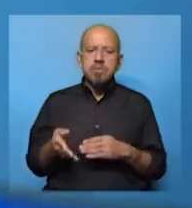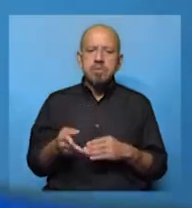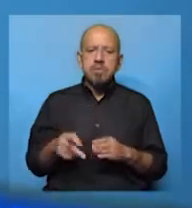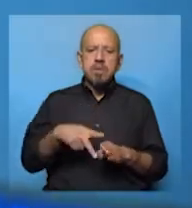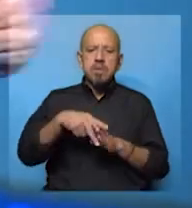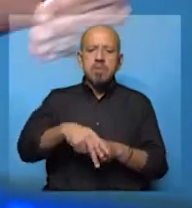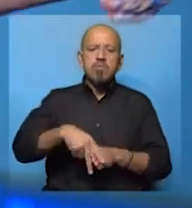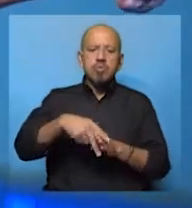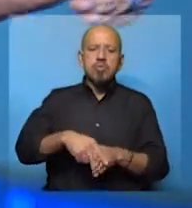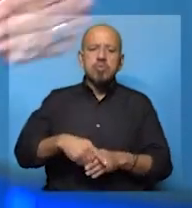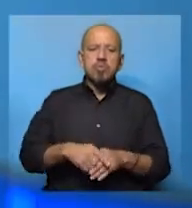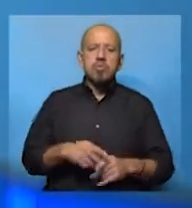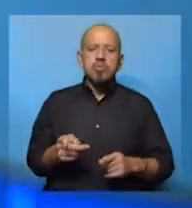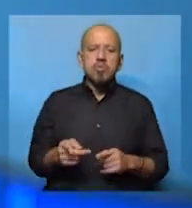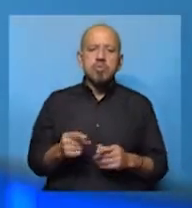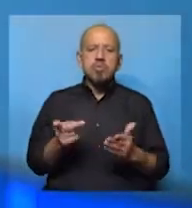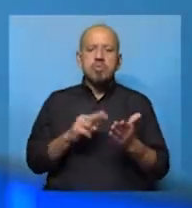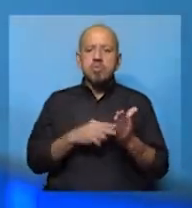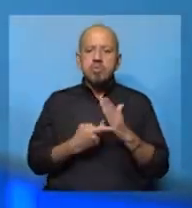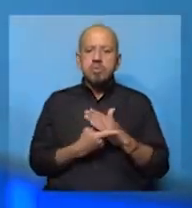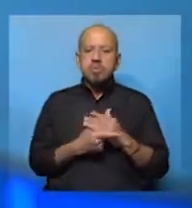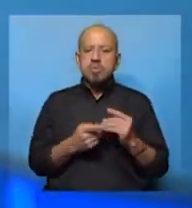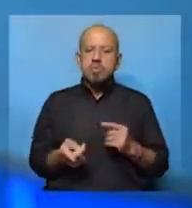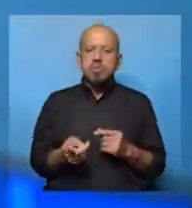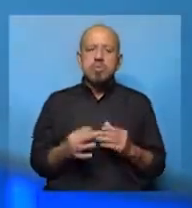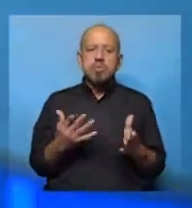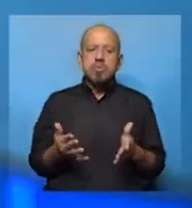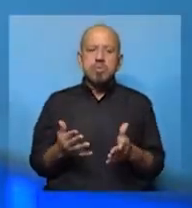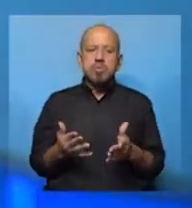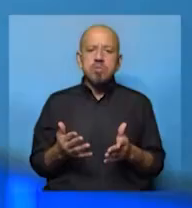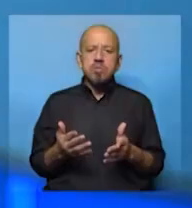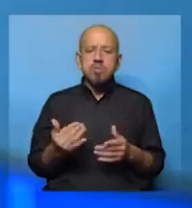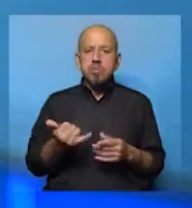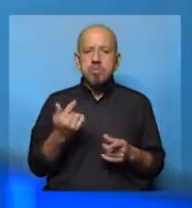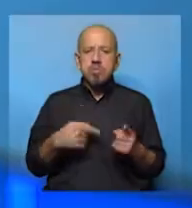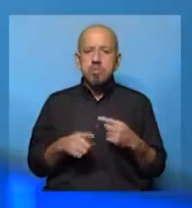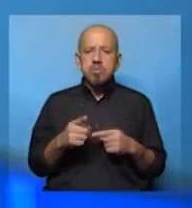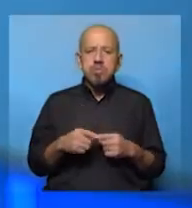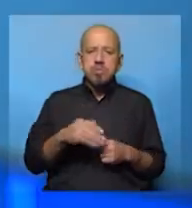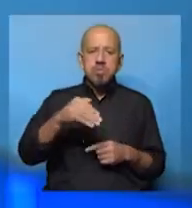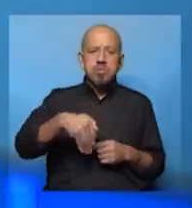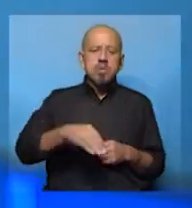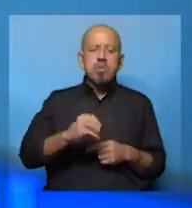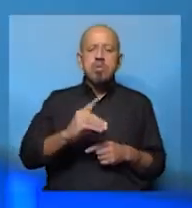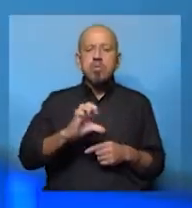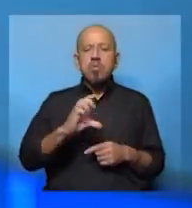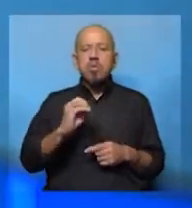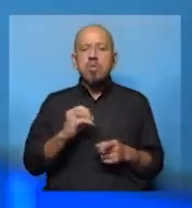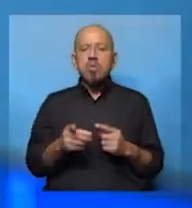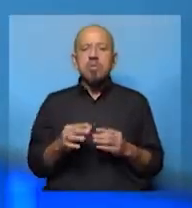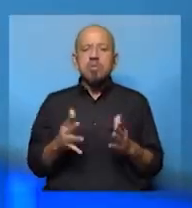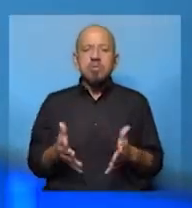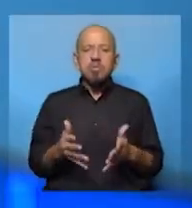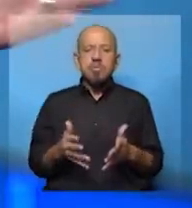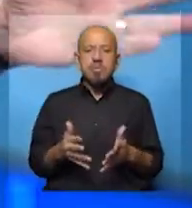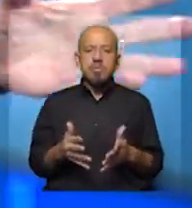maroña todo un proyecto completo que son esos proyectos que llevan mucho tiempo bueno el mercado modelo Porque además esc con la crisis